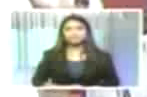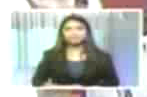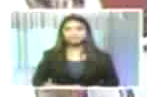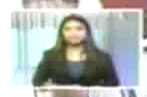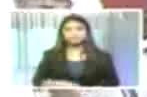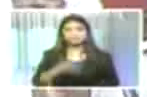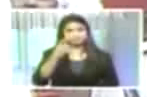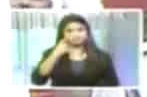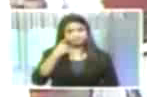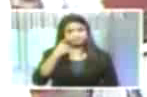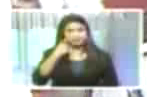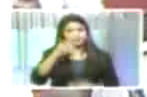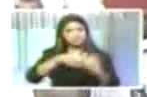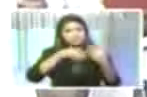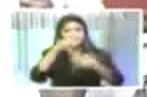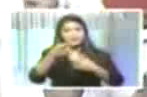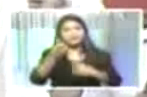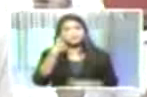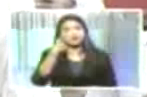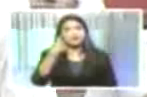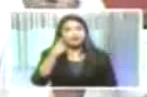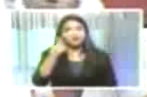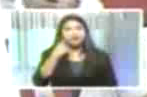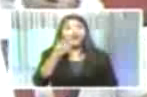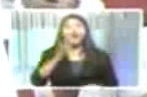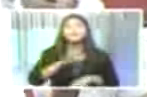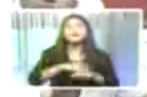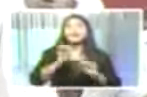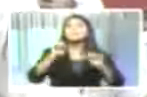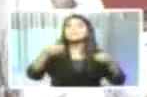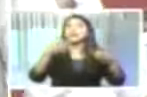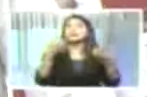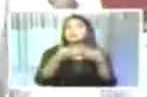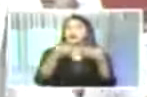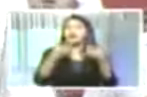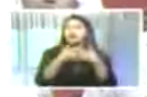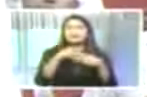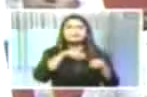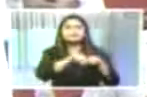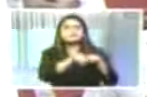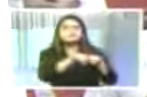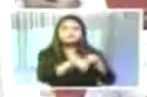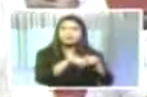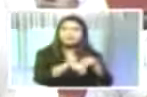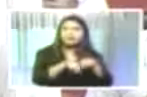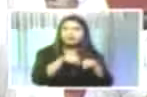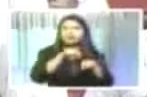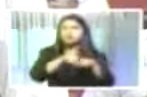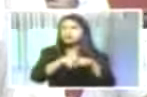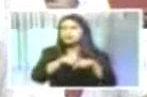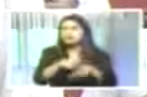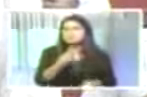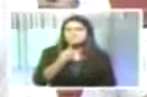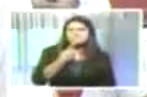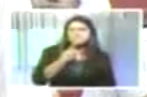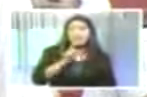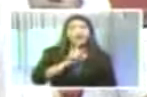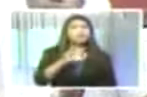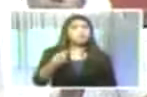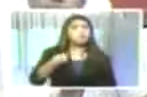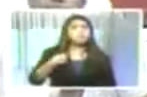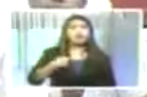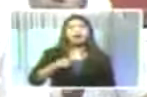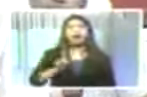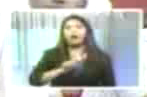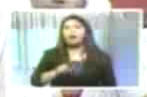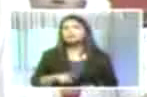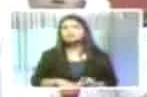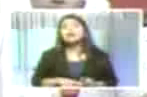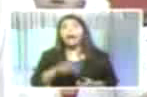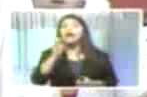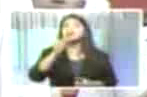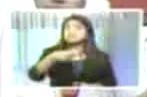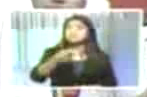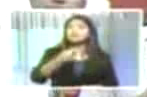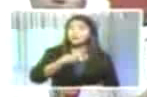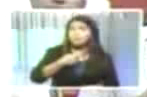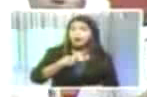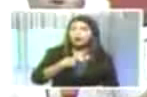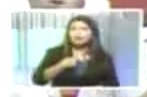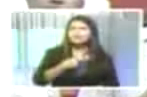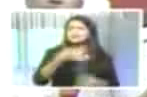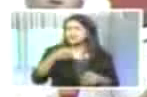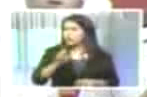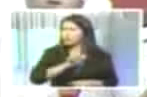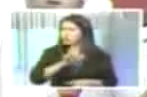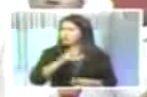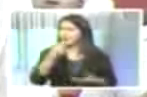Miren, miren, miren, miren. Ah, porque empieza la guerra de chismes, intrigas, que no nos pagaron, que si nos pagaron, que no nos van a